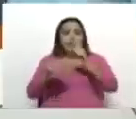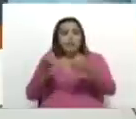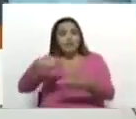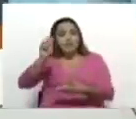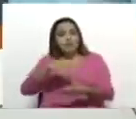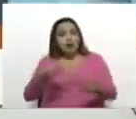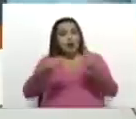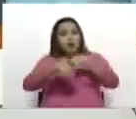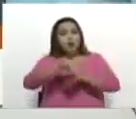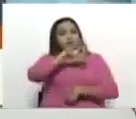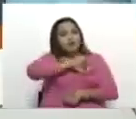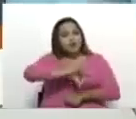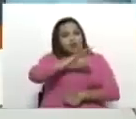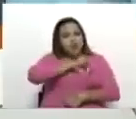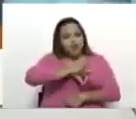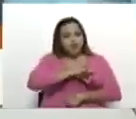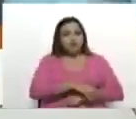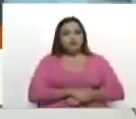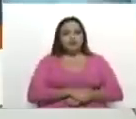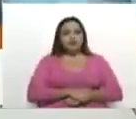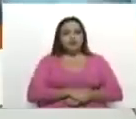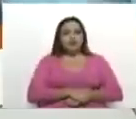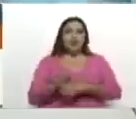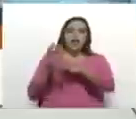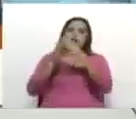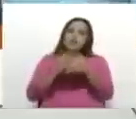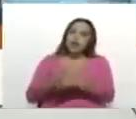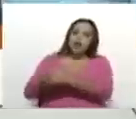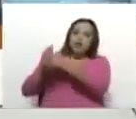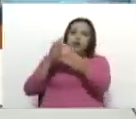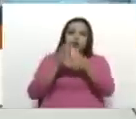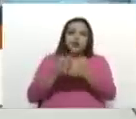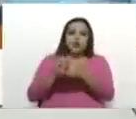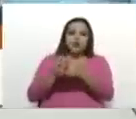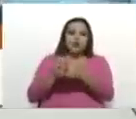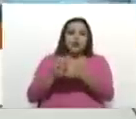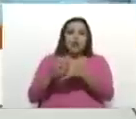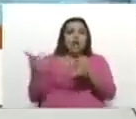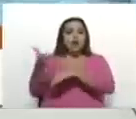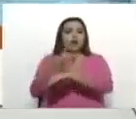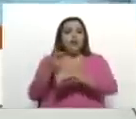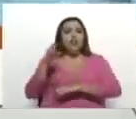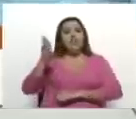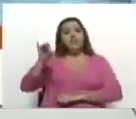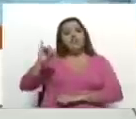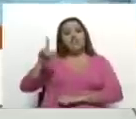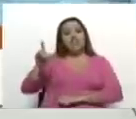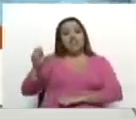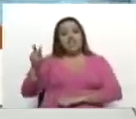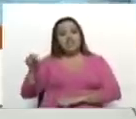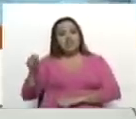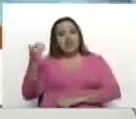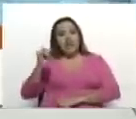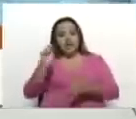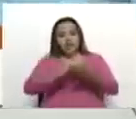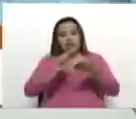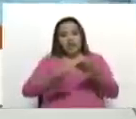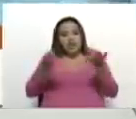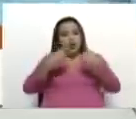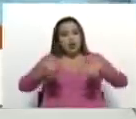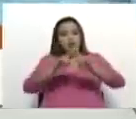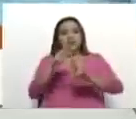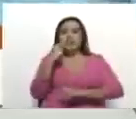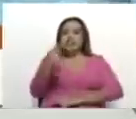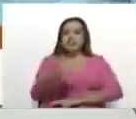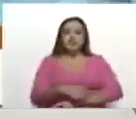firme el acuerdo social los Estados Unidos de Norteamérica la administración biden le manda una carta Naciones Unidas y dice